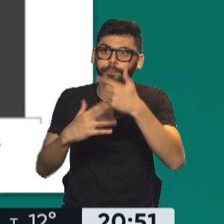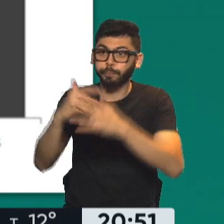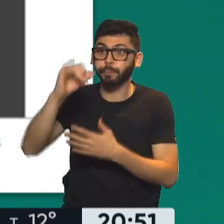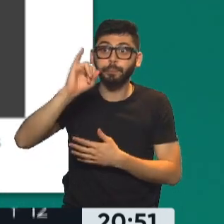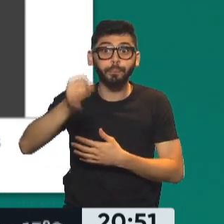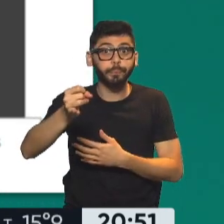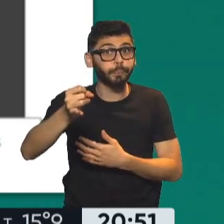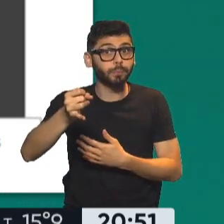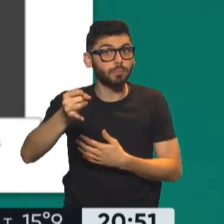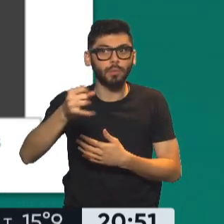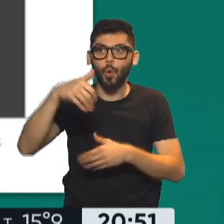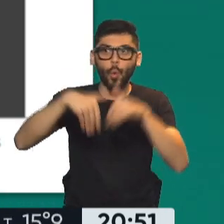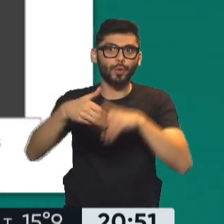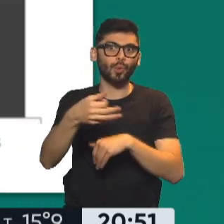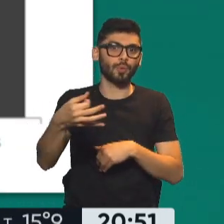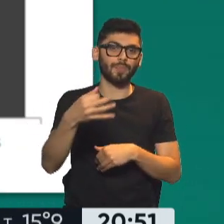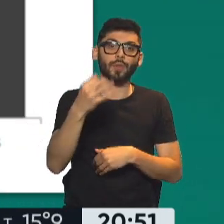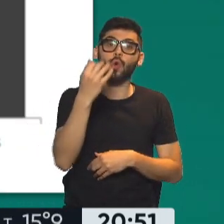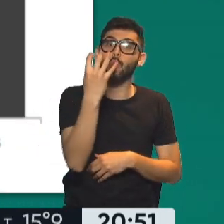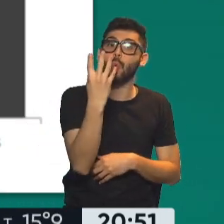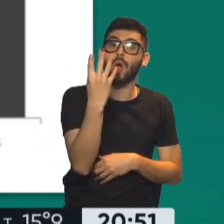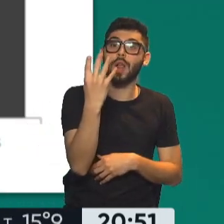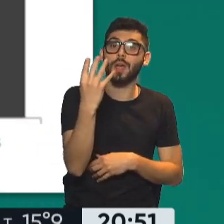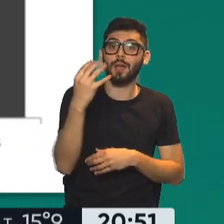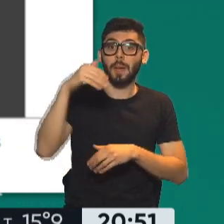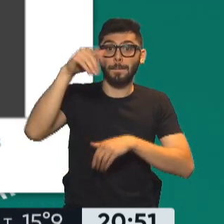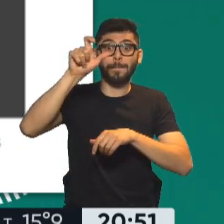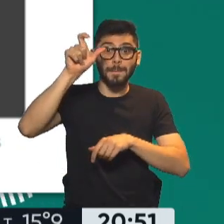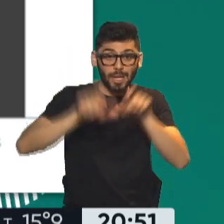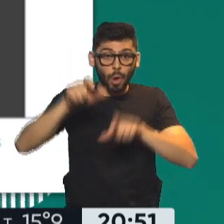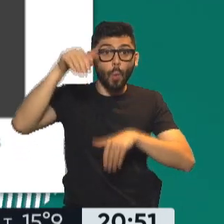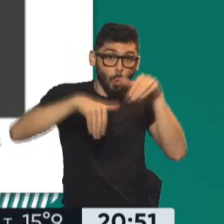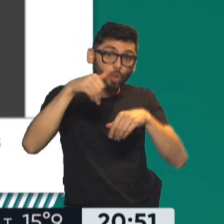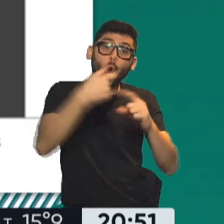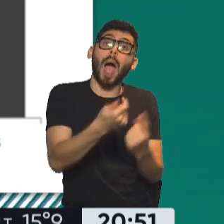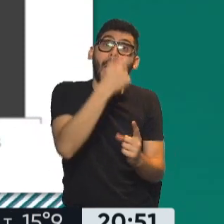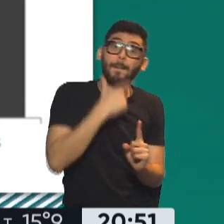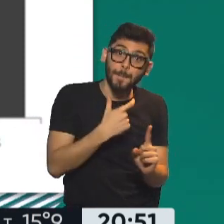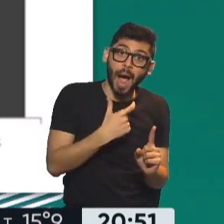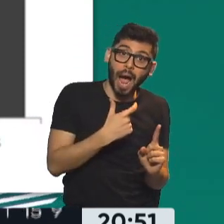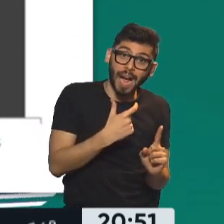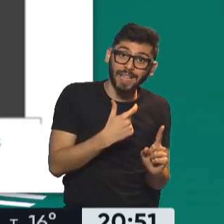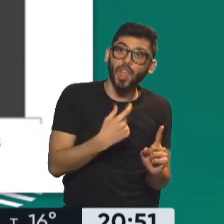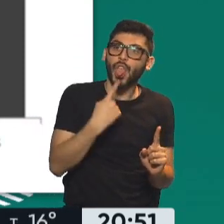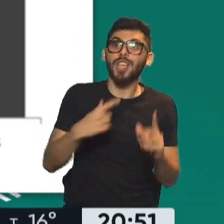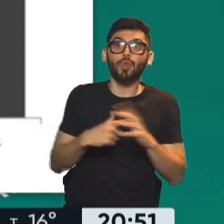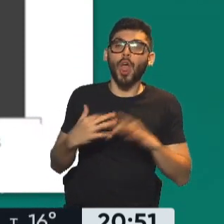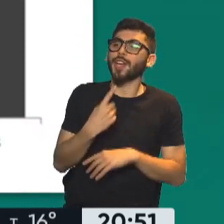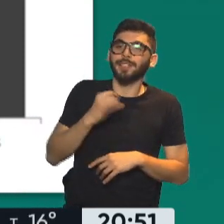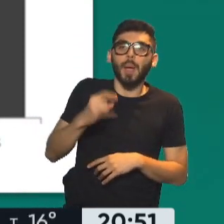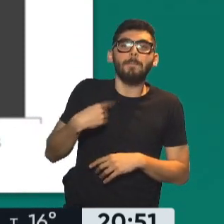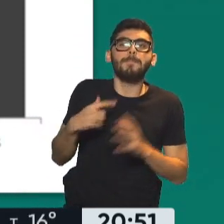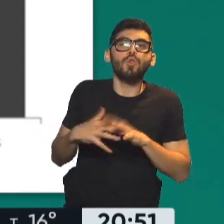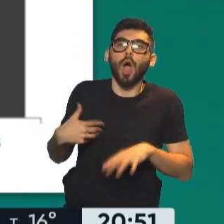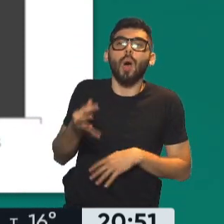última elección. El 49% de los que votaron a Mauricio Macri dicen sí, en mi ciudad he visto obra pública.